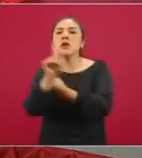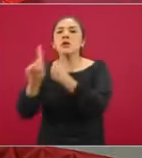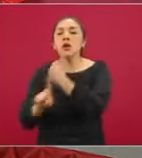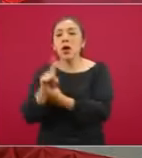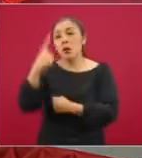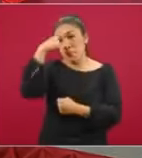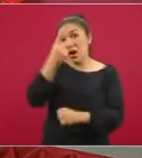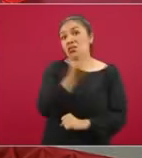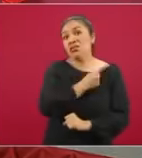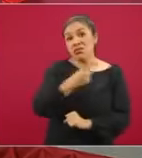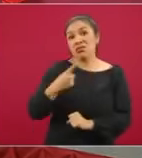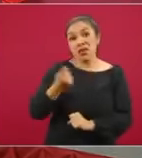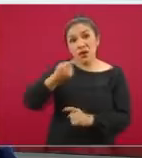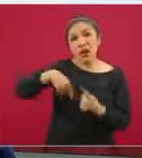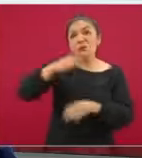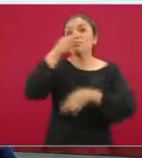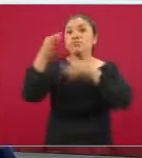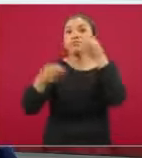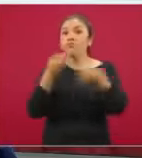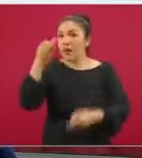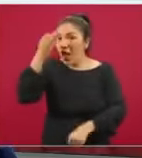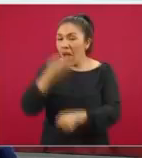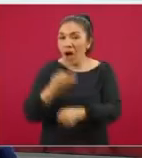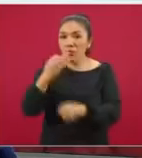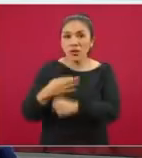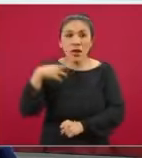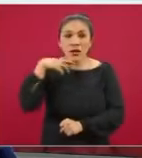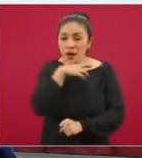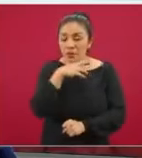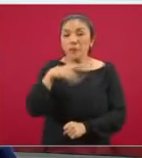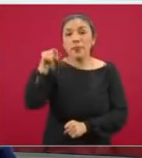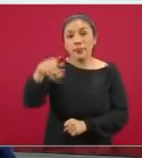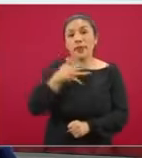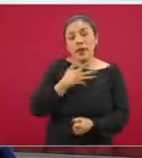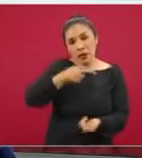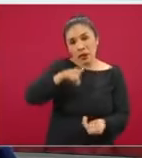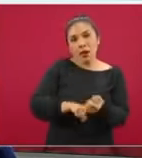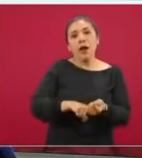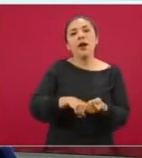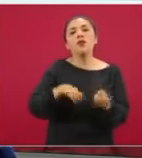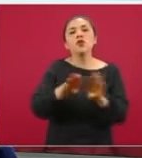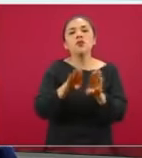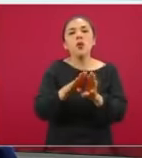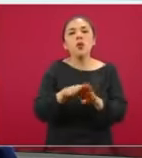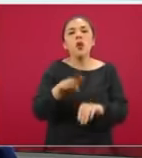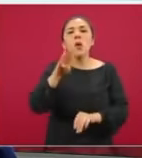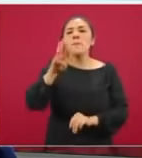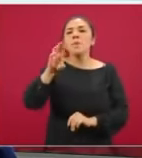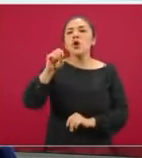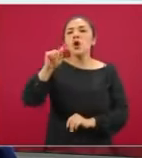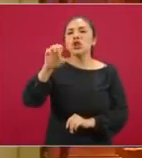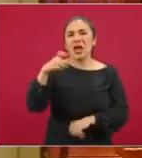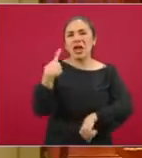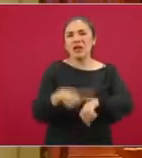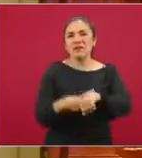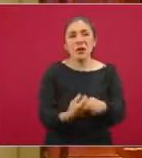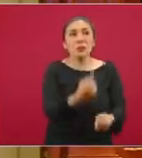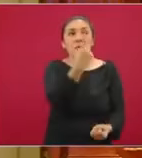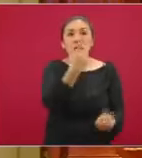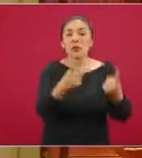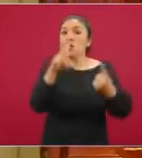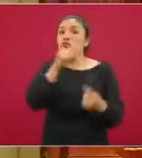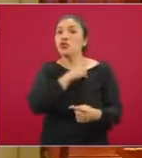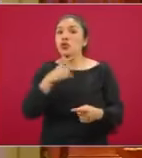son de notificación inmediata. Entre ellos están clasificados precisamente los brotes. Podemos ver que no deben